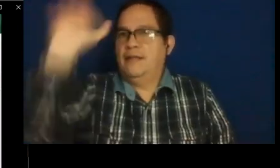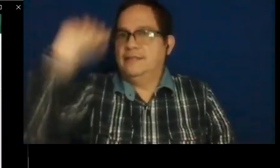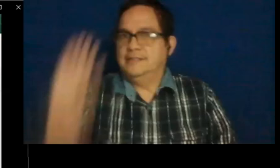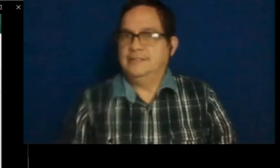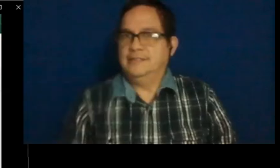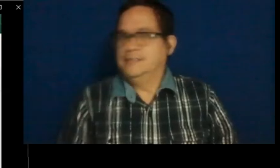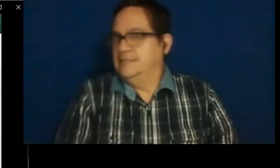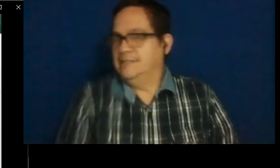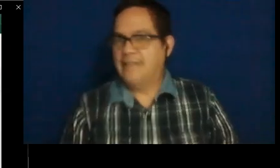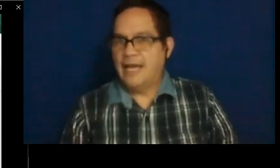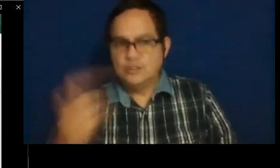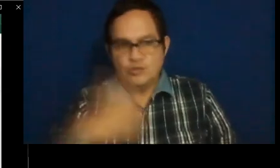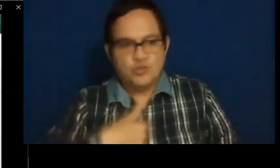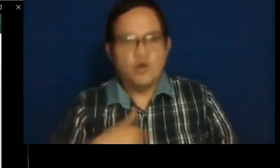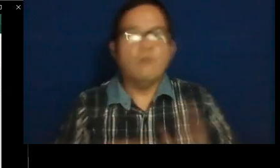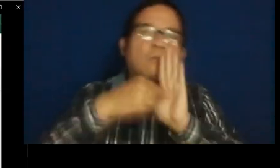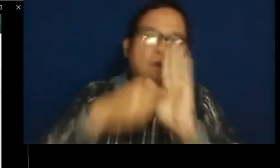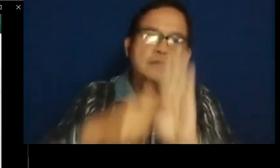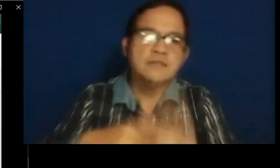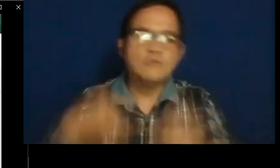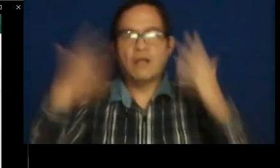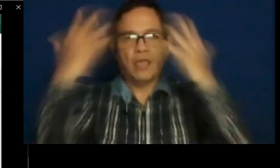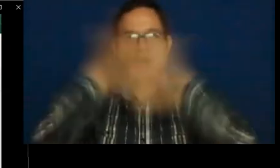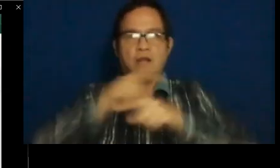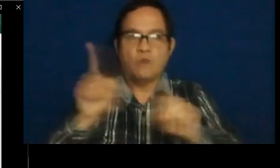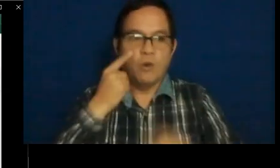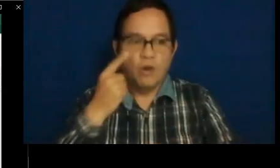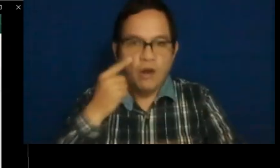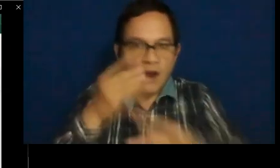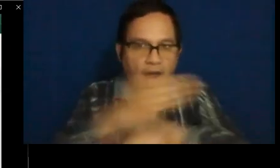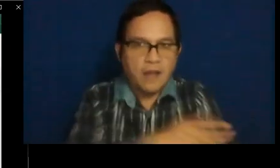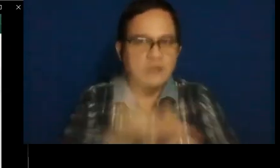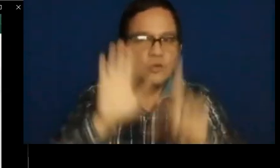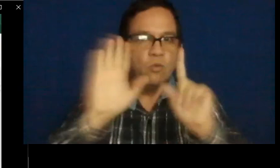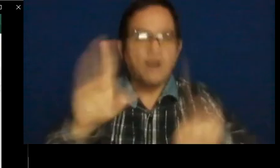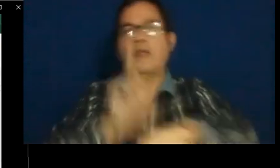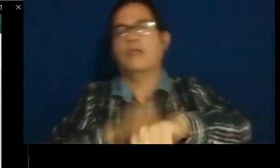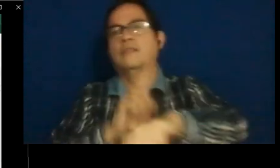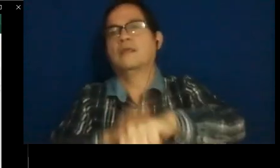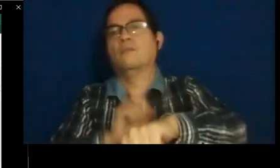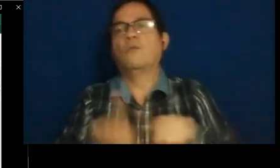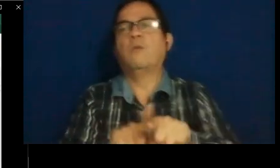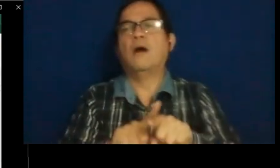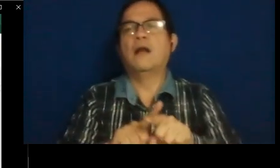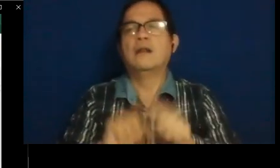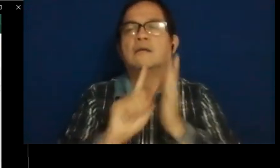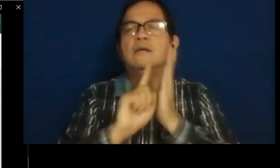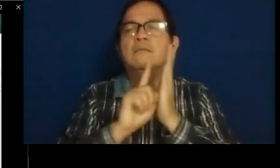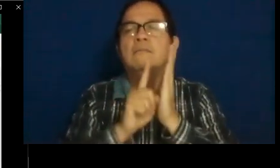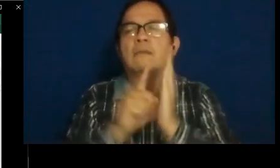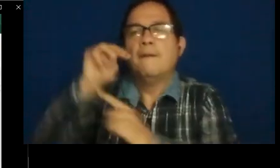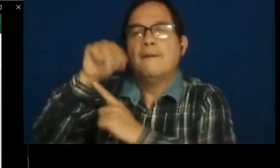favor, tenga en cuenta, yo lo hice así para no confundirme. Tomo los tiempos inicialmente como me los entrega el simulador, es decir, en milisegundos, y los voy llenando